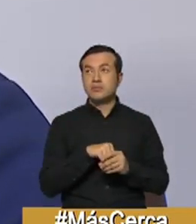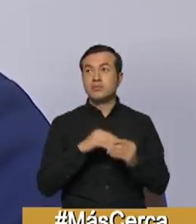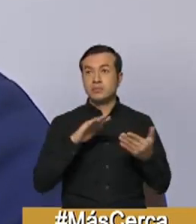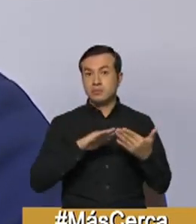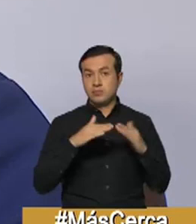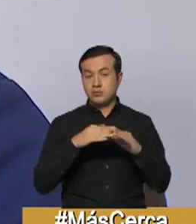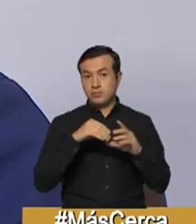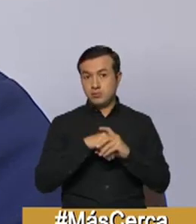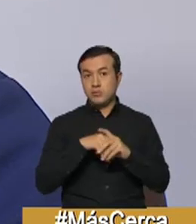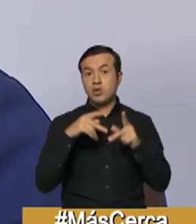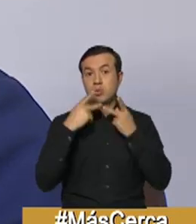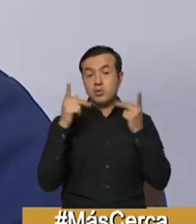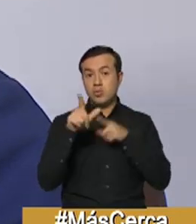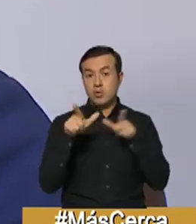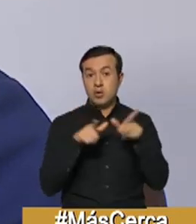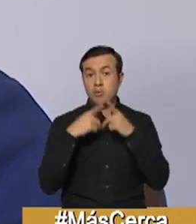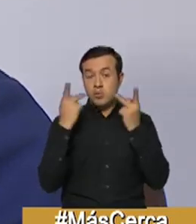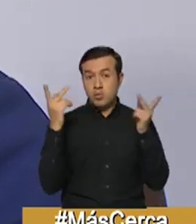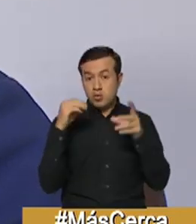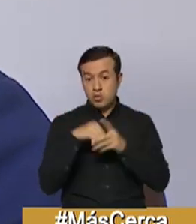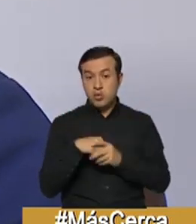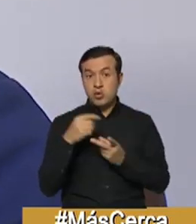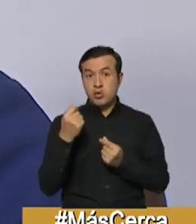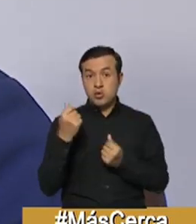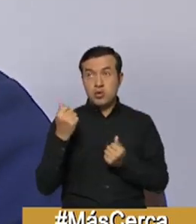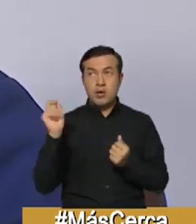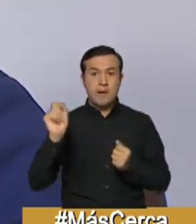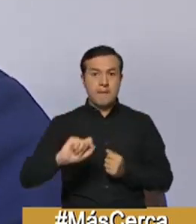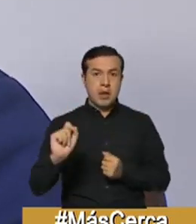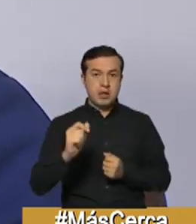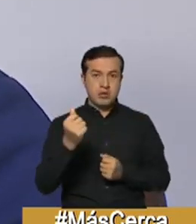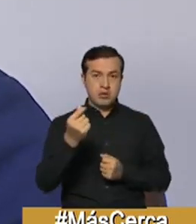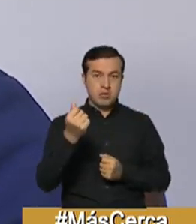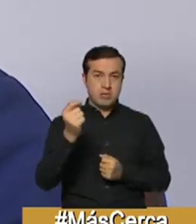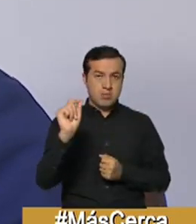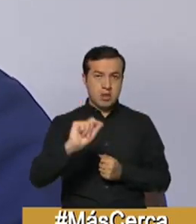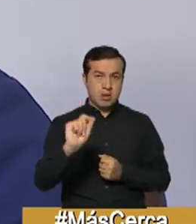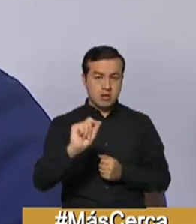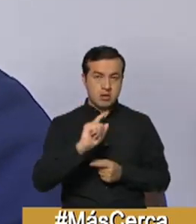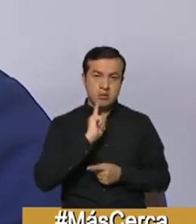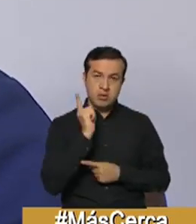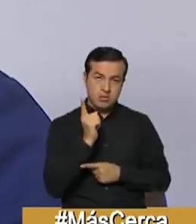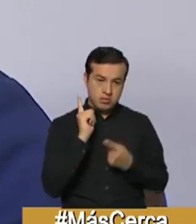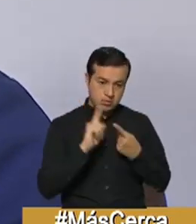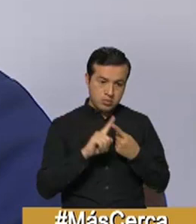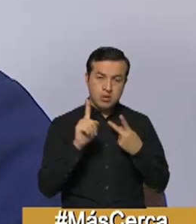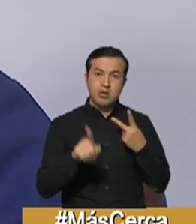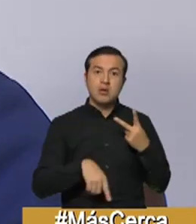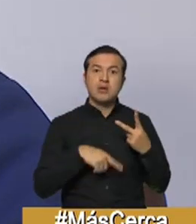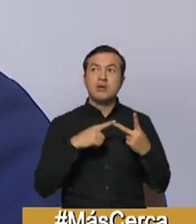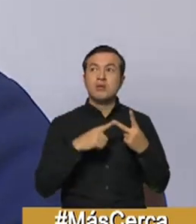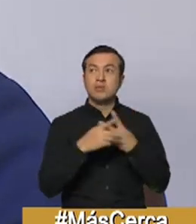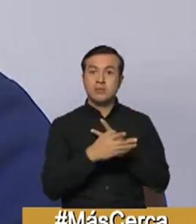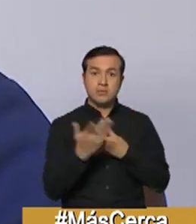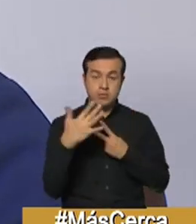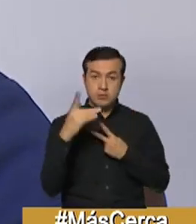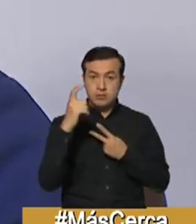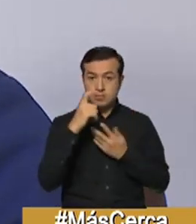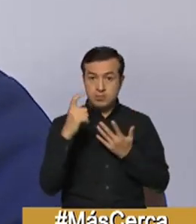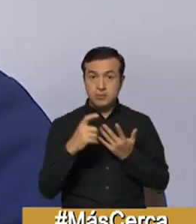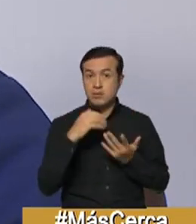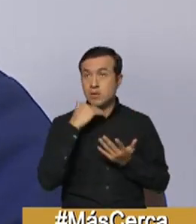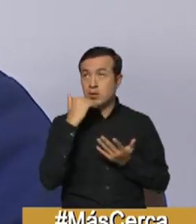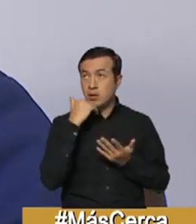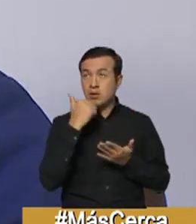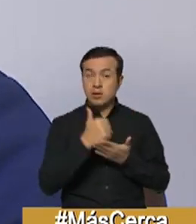del espacio público, nuestros costos son muy bajos en realidad, lo primero. Y lo segundo, que cuando hay la necesidad